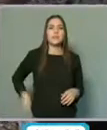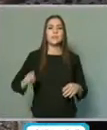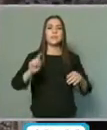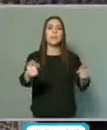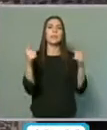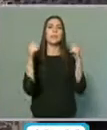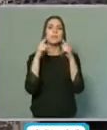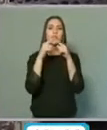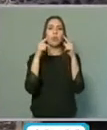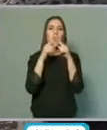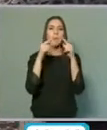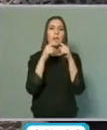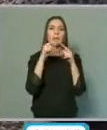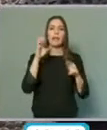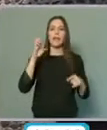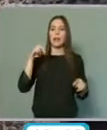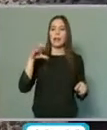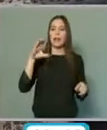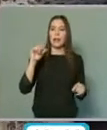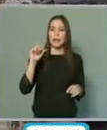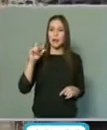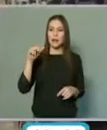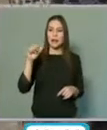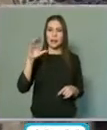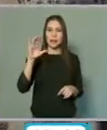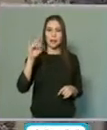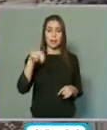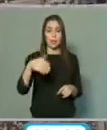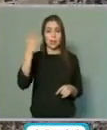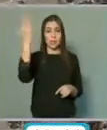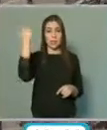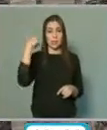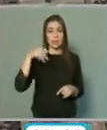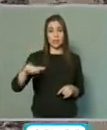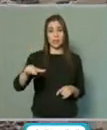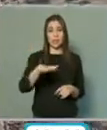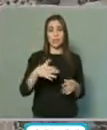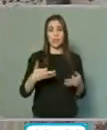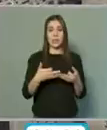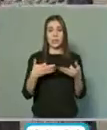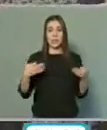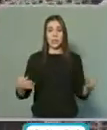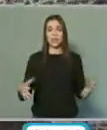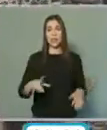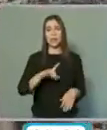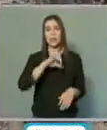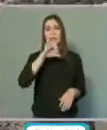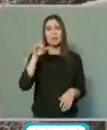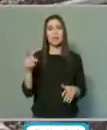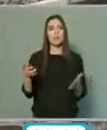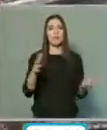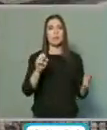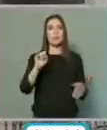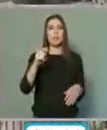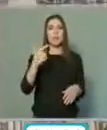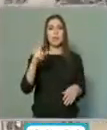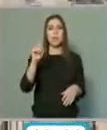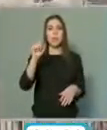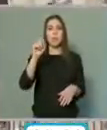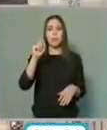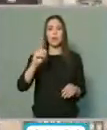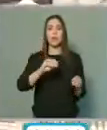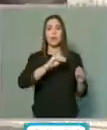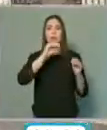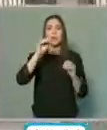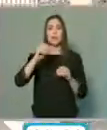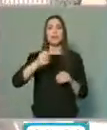la Encarnación, que estaba en estos terrenos que luego se levantaron ya a principios del siglo XX la Secretaría de